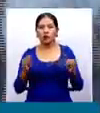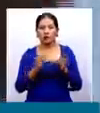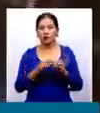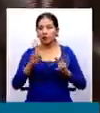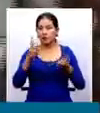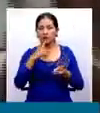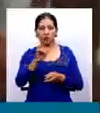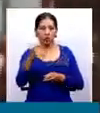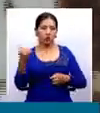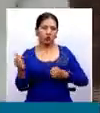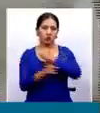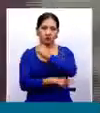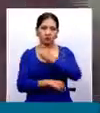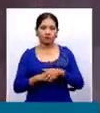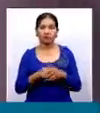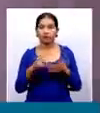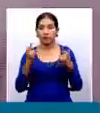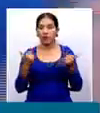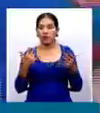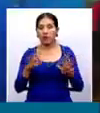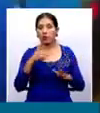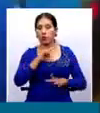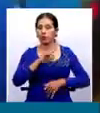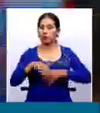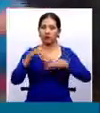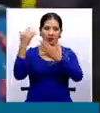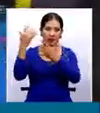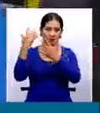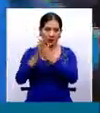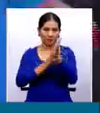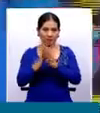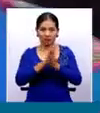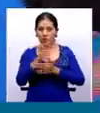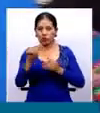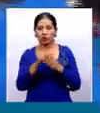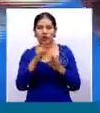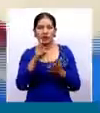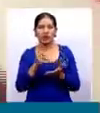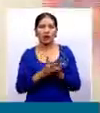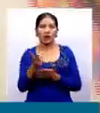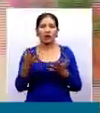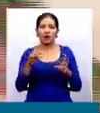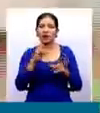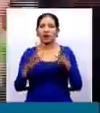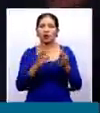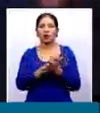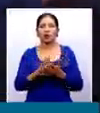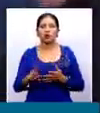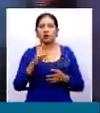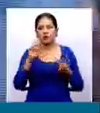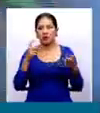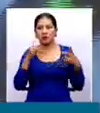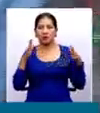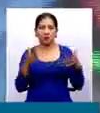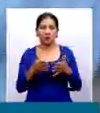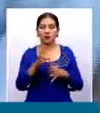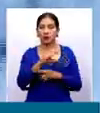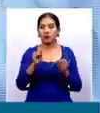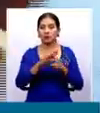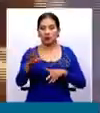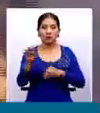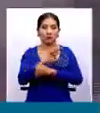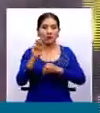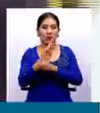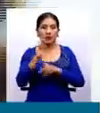¿no? Entonces, estamos esperanzados con que exista en realidad una justicia imparcial, que el ministerio actúe